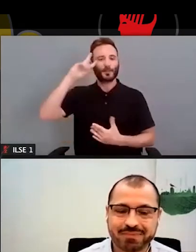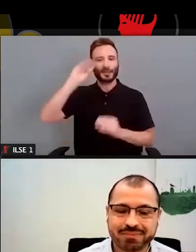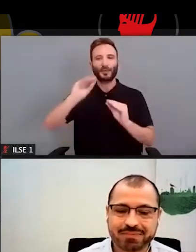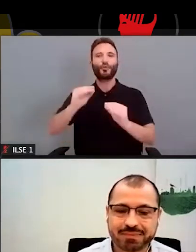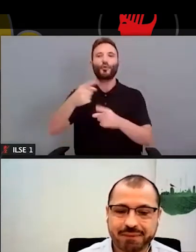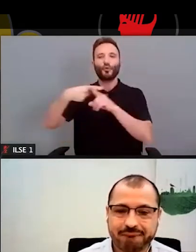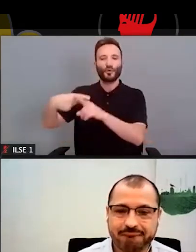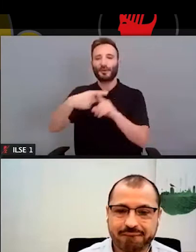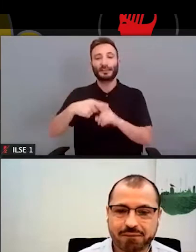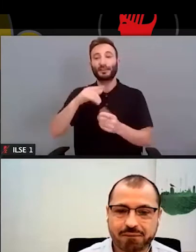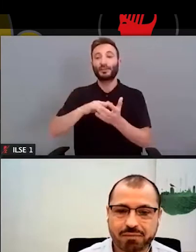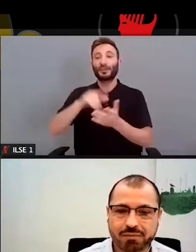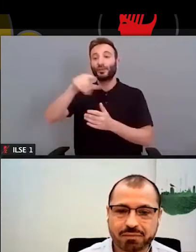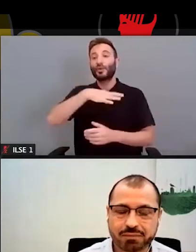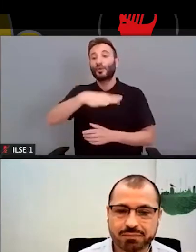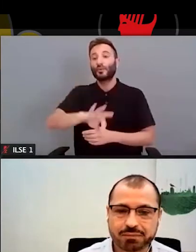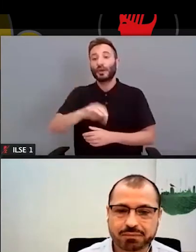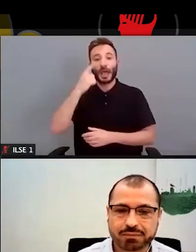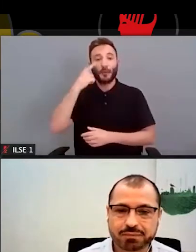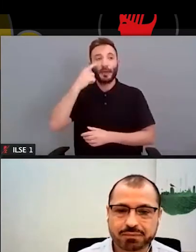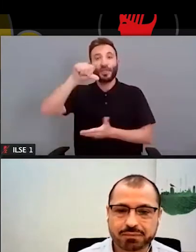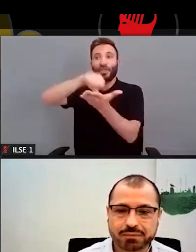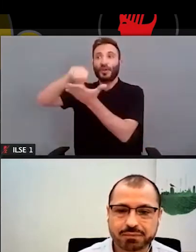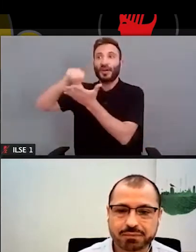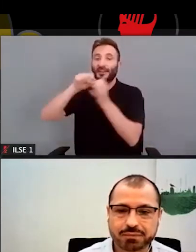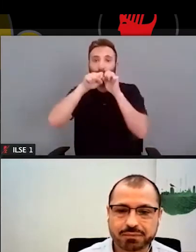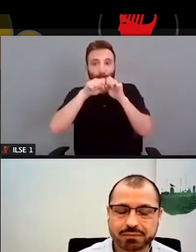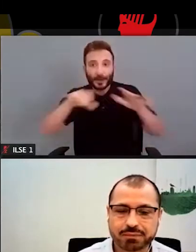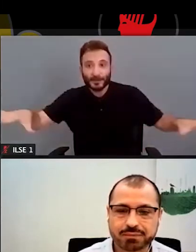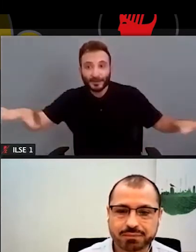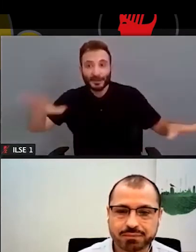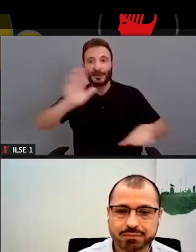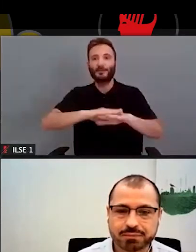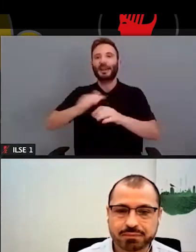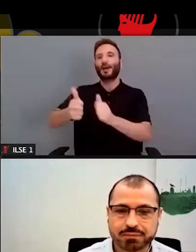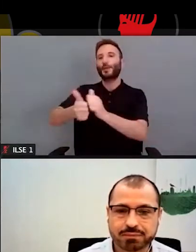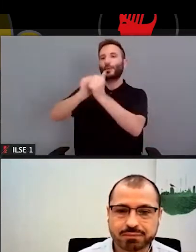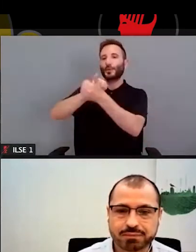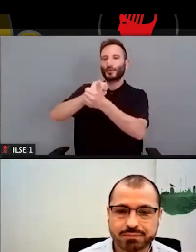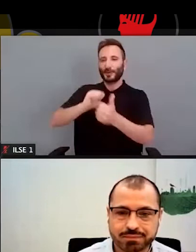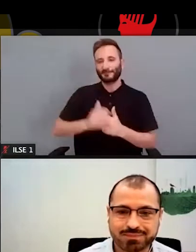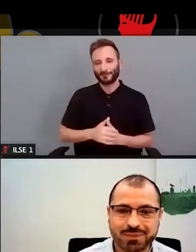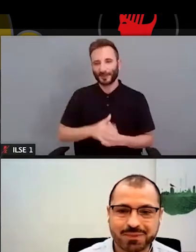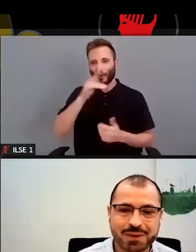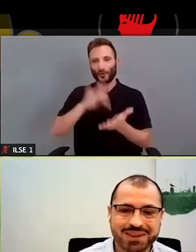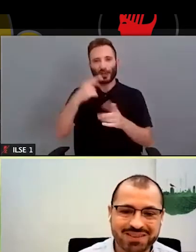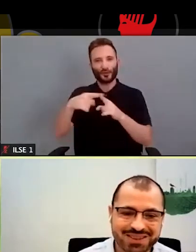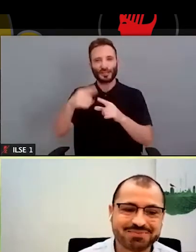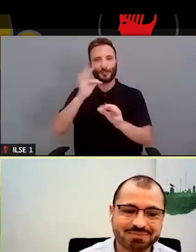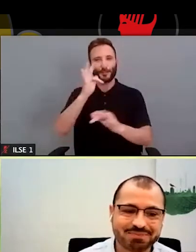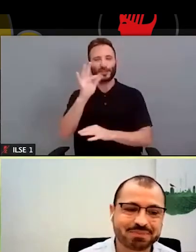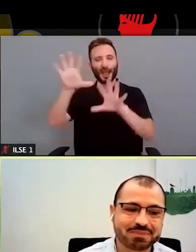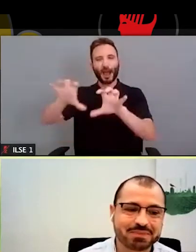desde luego se podría extrapolar al resto de ciudades y que deben de tomar ejemplo. De lo bueno que hay que aprender. Muchas gracias, Josep María.